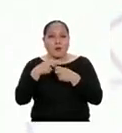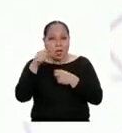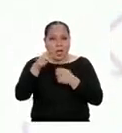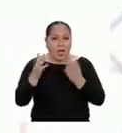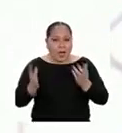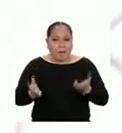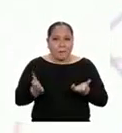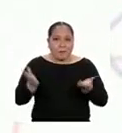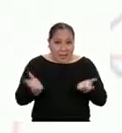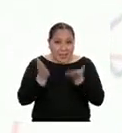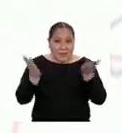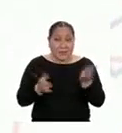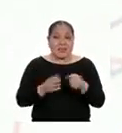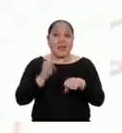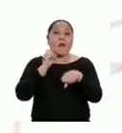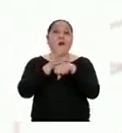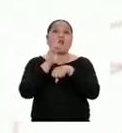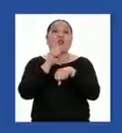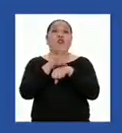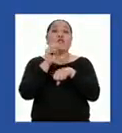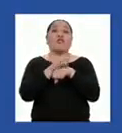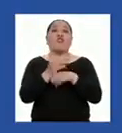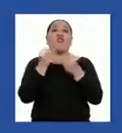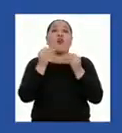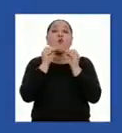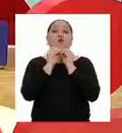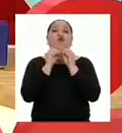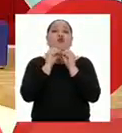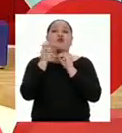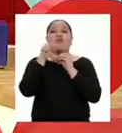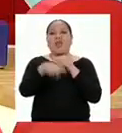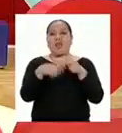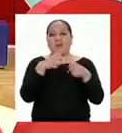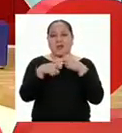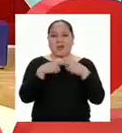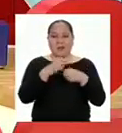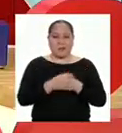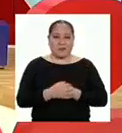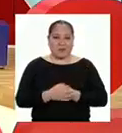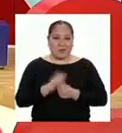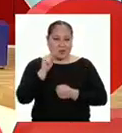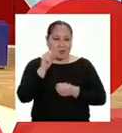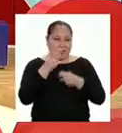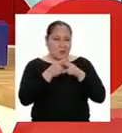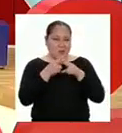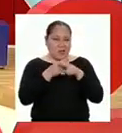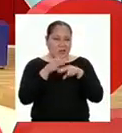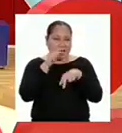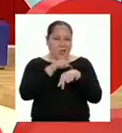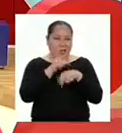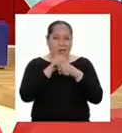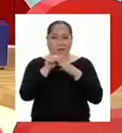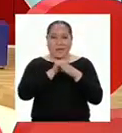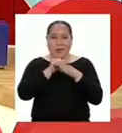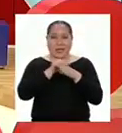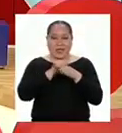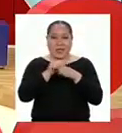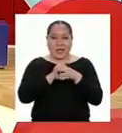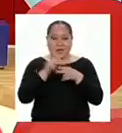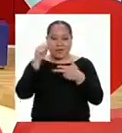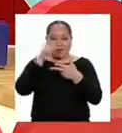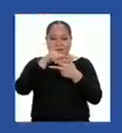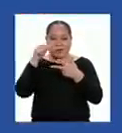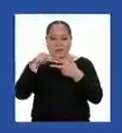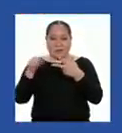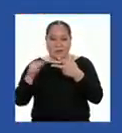animen a dar consejos para superar esas tensiones. Es un pequeño ejercicio para tener en cuenta las 3